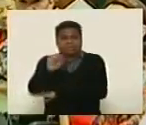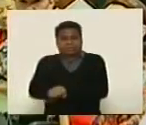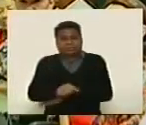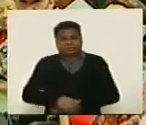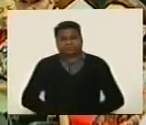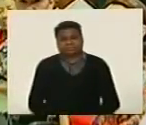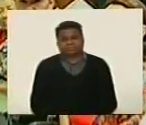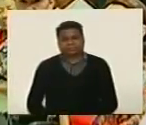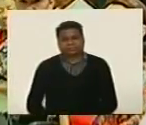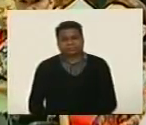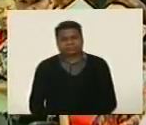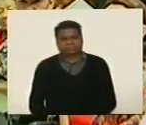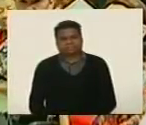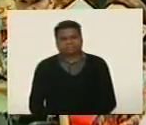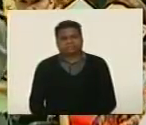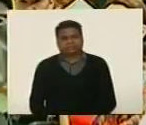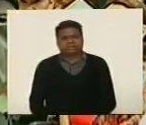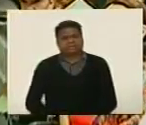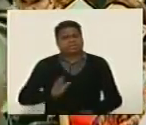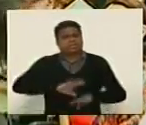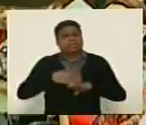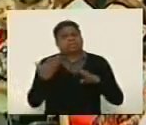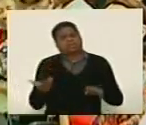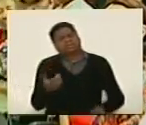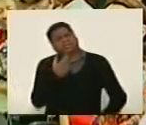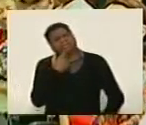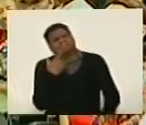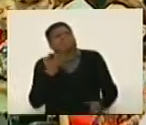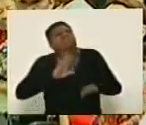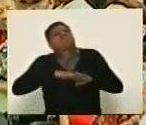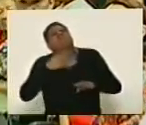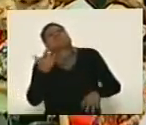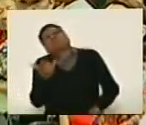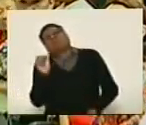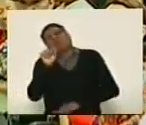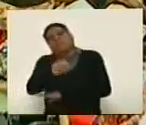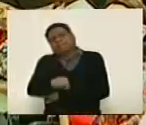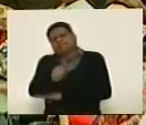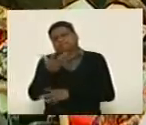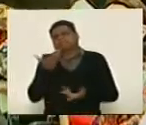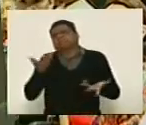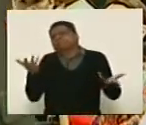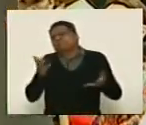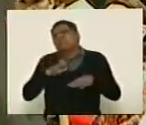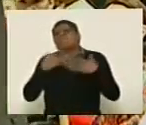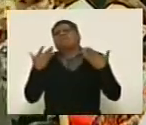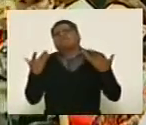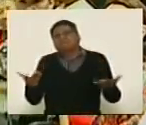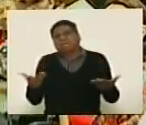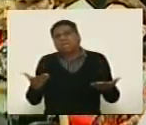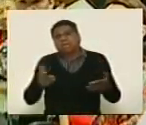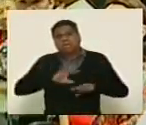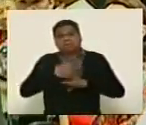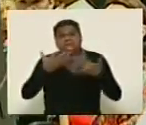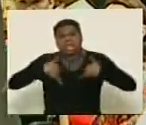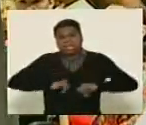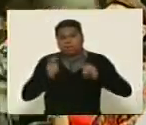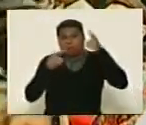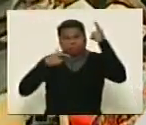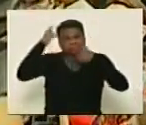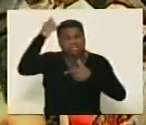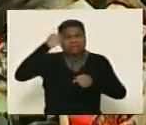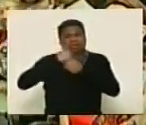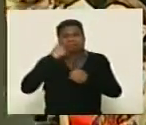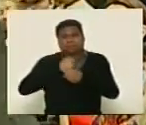cuentas. ¿Y por qué no nos han derrotado? Entre otras cosas, porque tenemos al hijo de Chávez, al